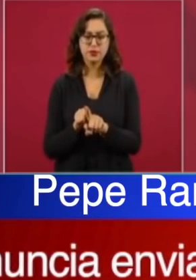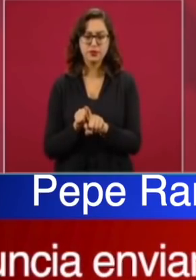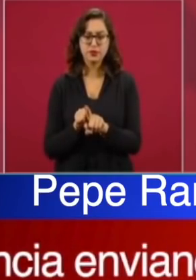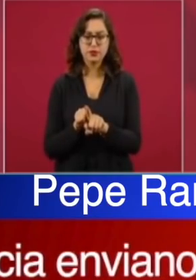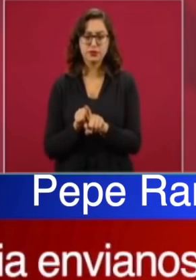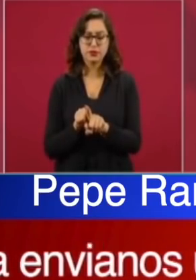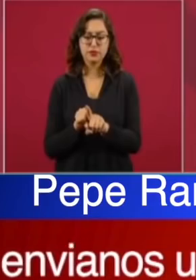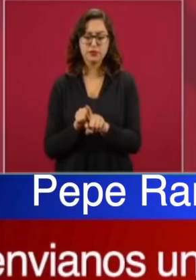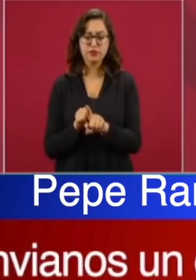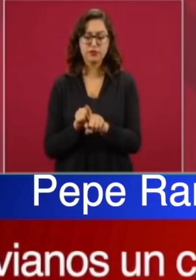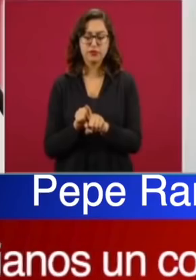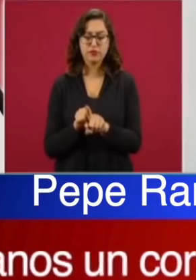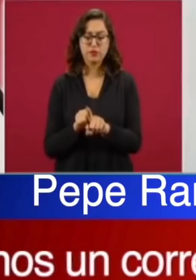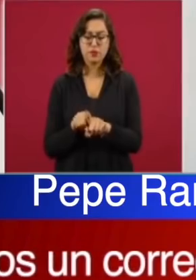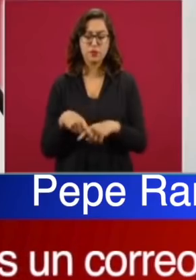sin